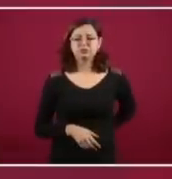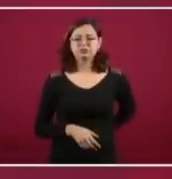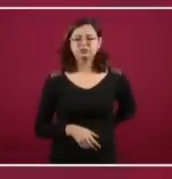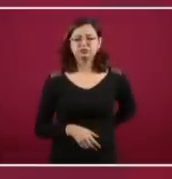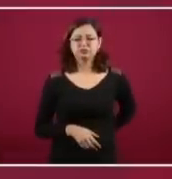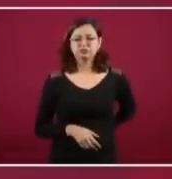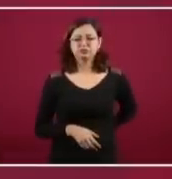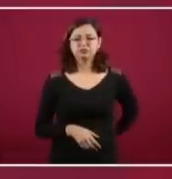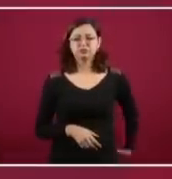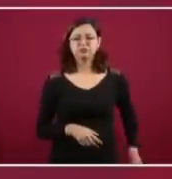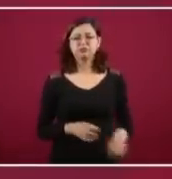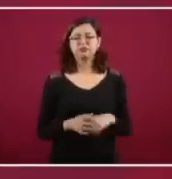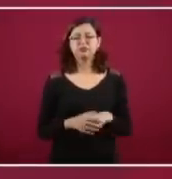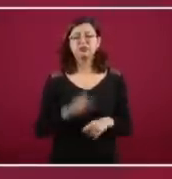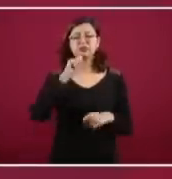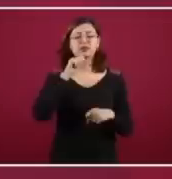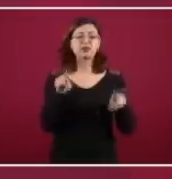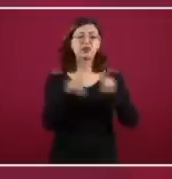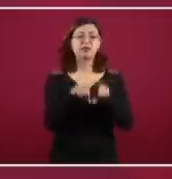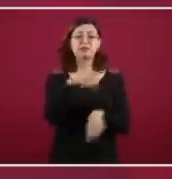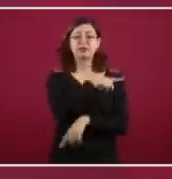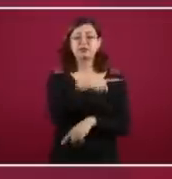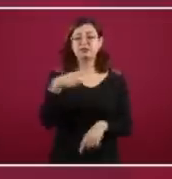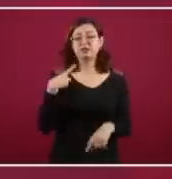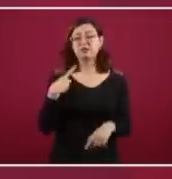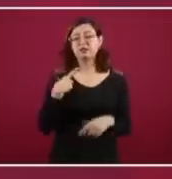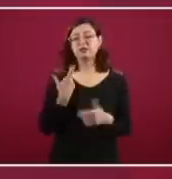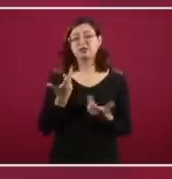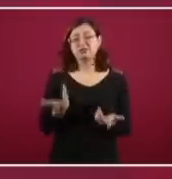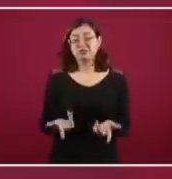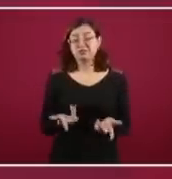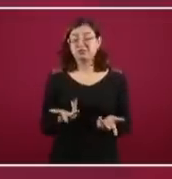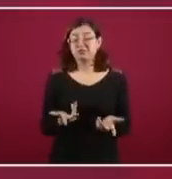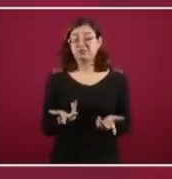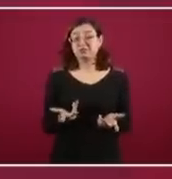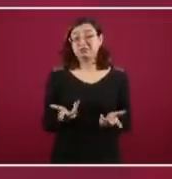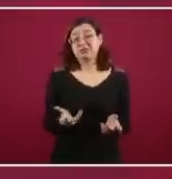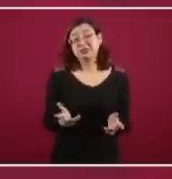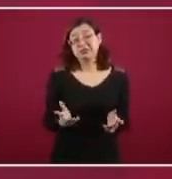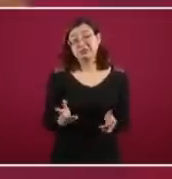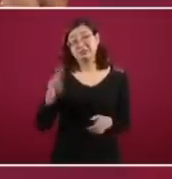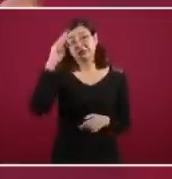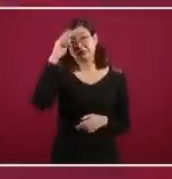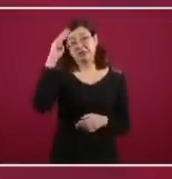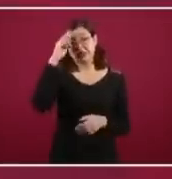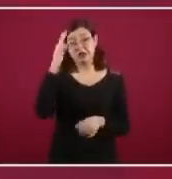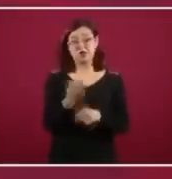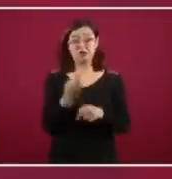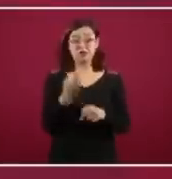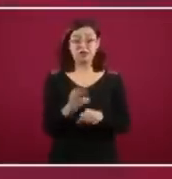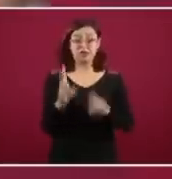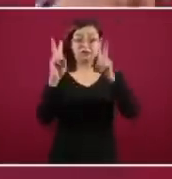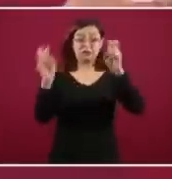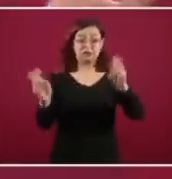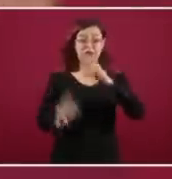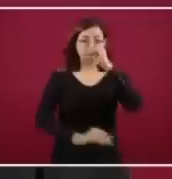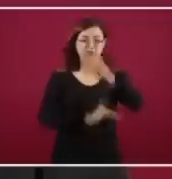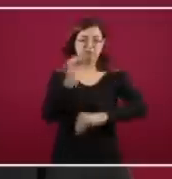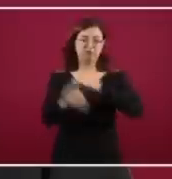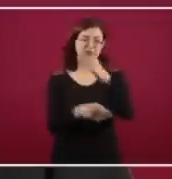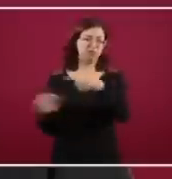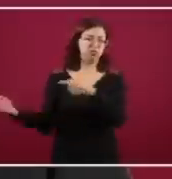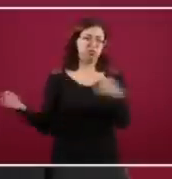tomar en cuenta que hay una polémica sobre este tema, como en otros